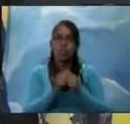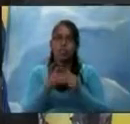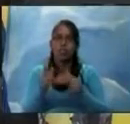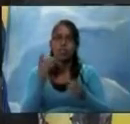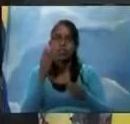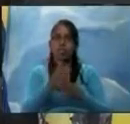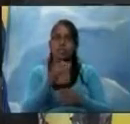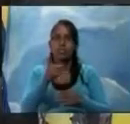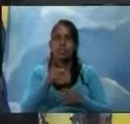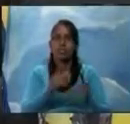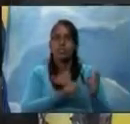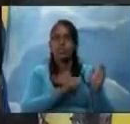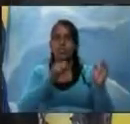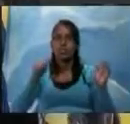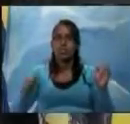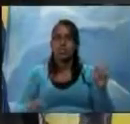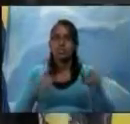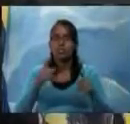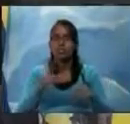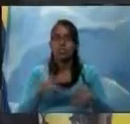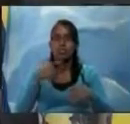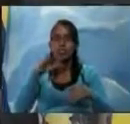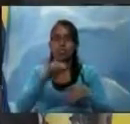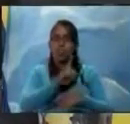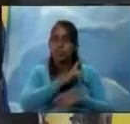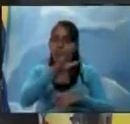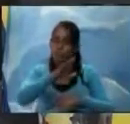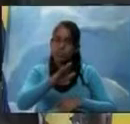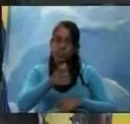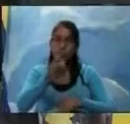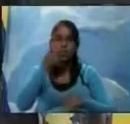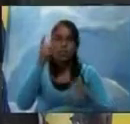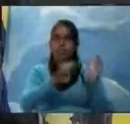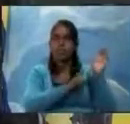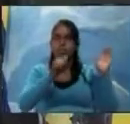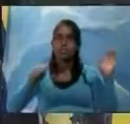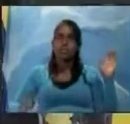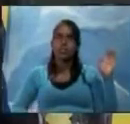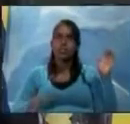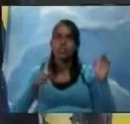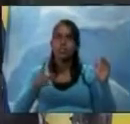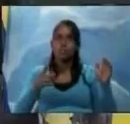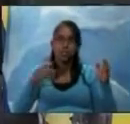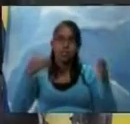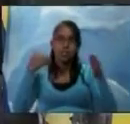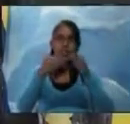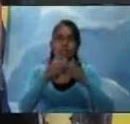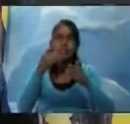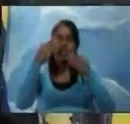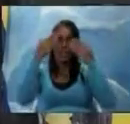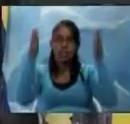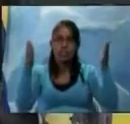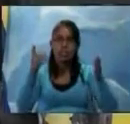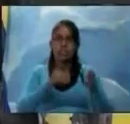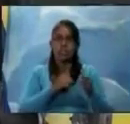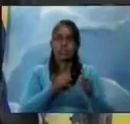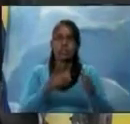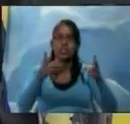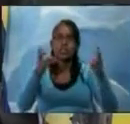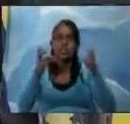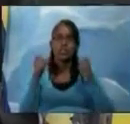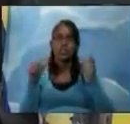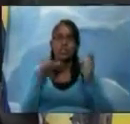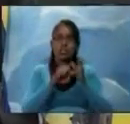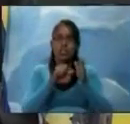excusa delante del Señor y además acusando a su Señor, diciendo: no, tú siempre llegas donde no sembraste y recoges donde